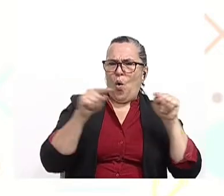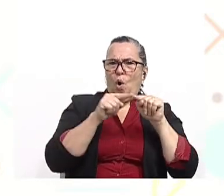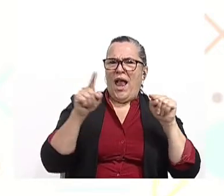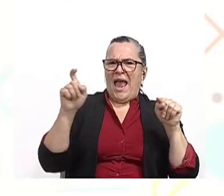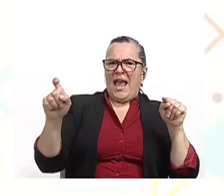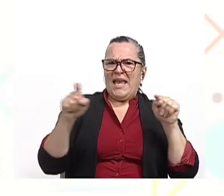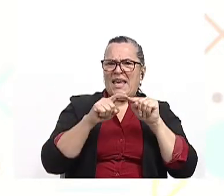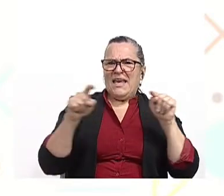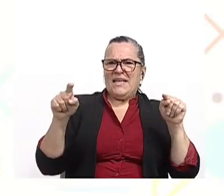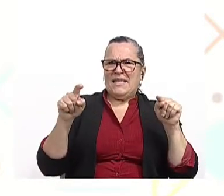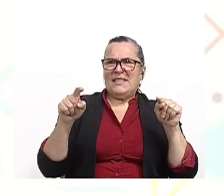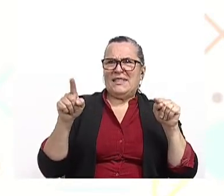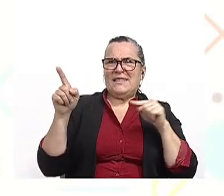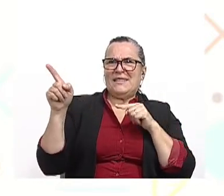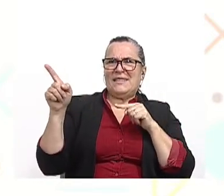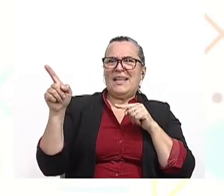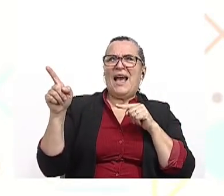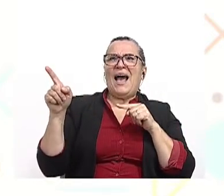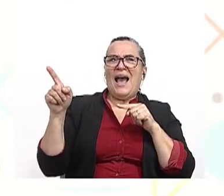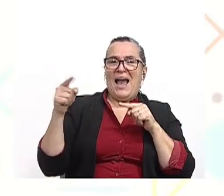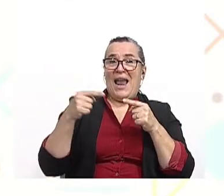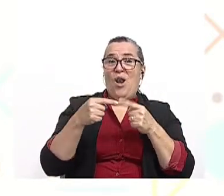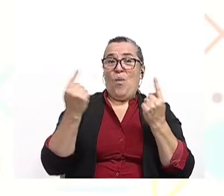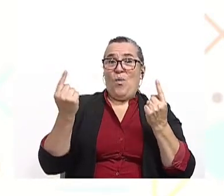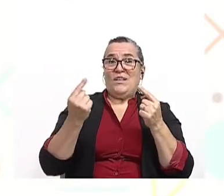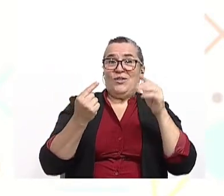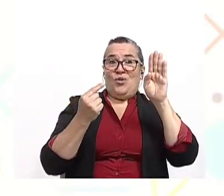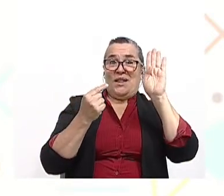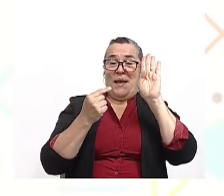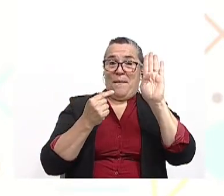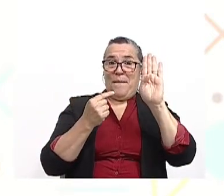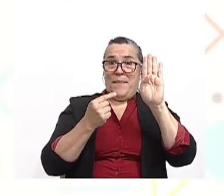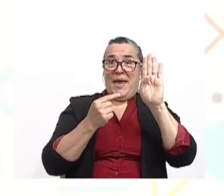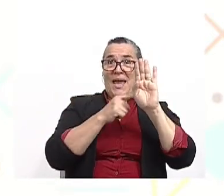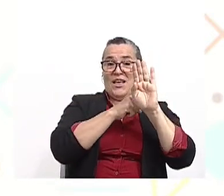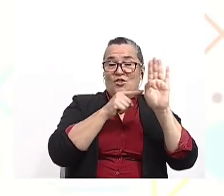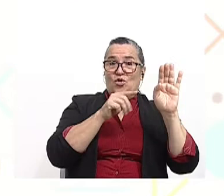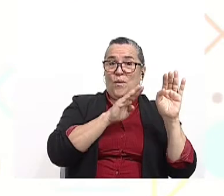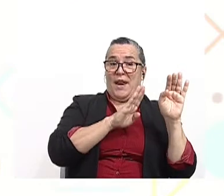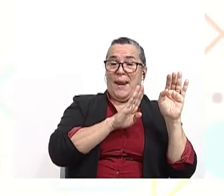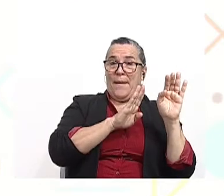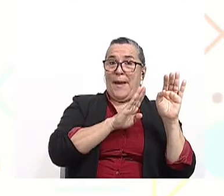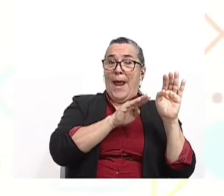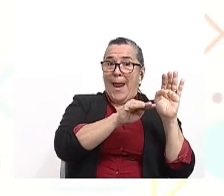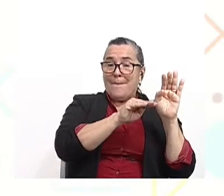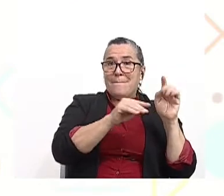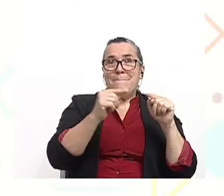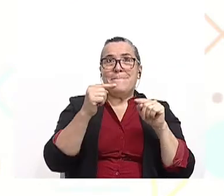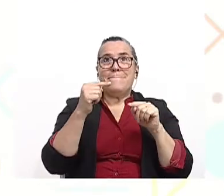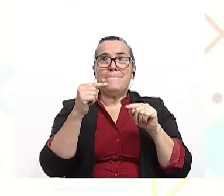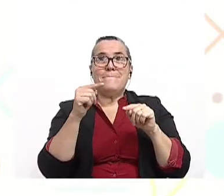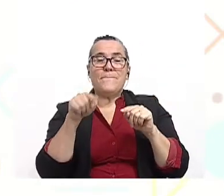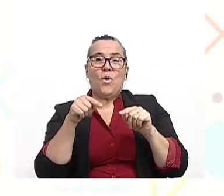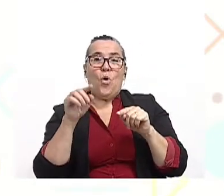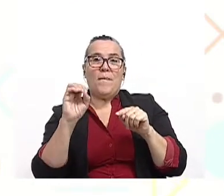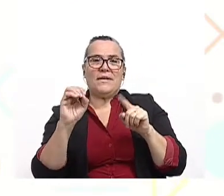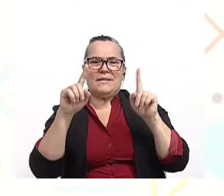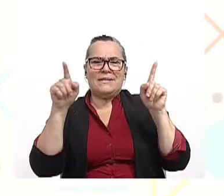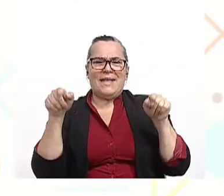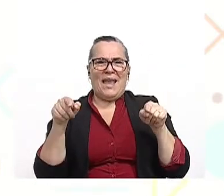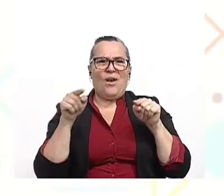b sobre m, 0. ¿Vieron qué importante poder deducir de dónde sale el punto de intersección y